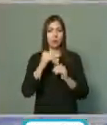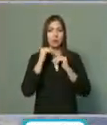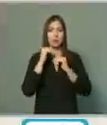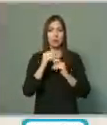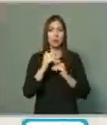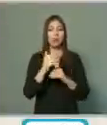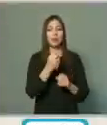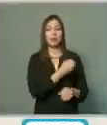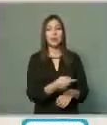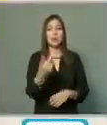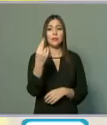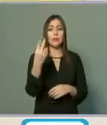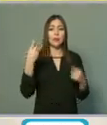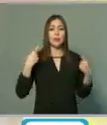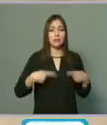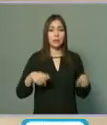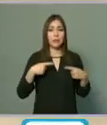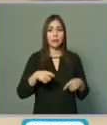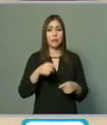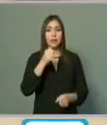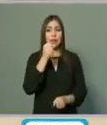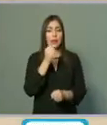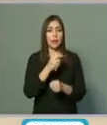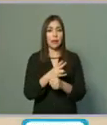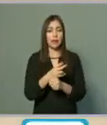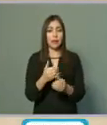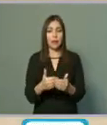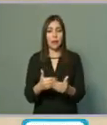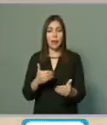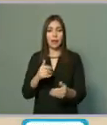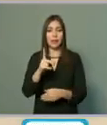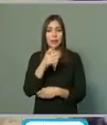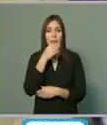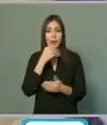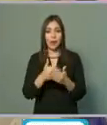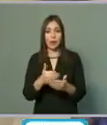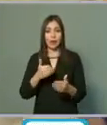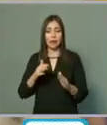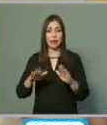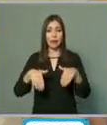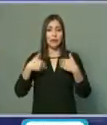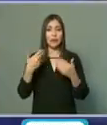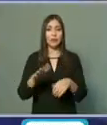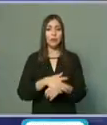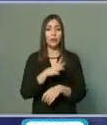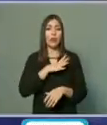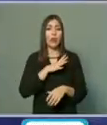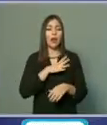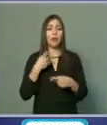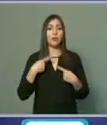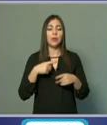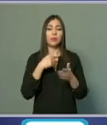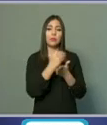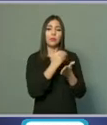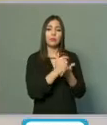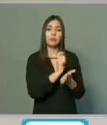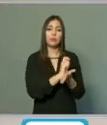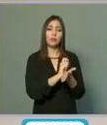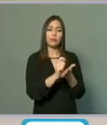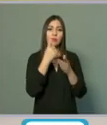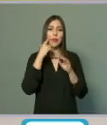a 25 personas, por lo que te sugerimos llegar con media hora de anticipación, ya que habrá una lista de registro.